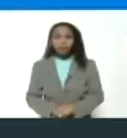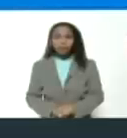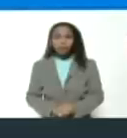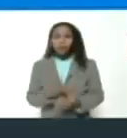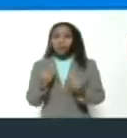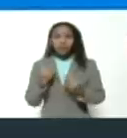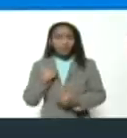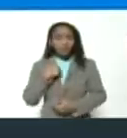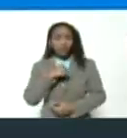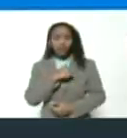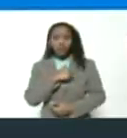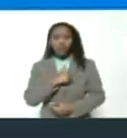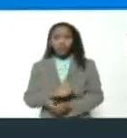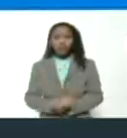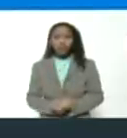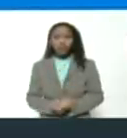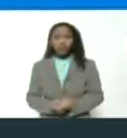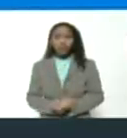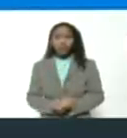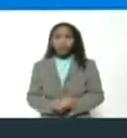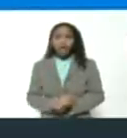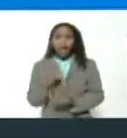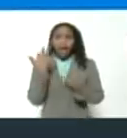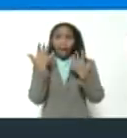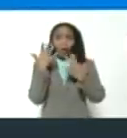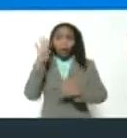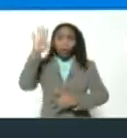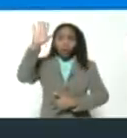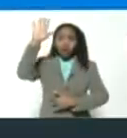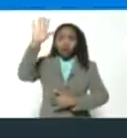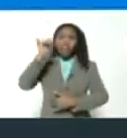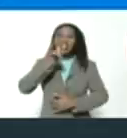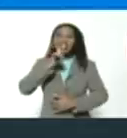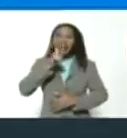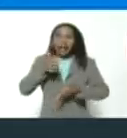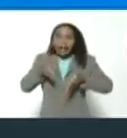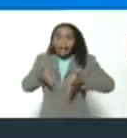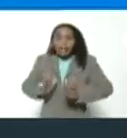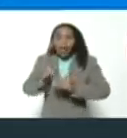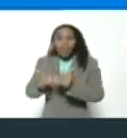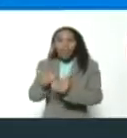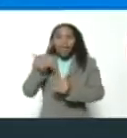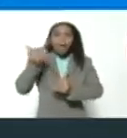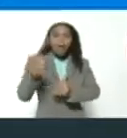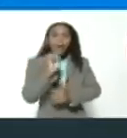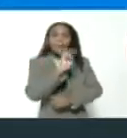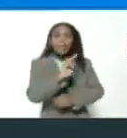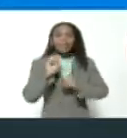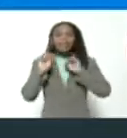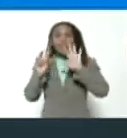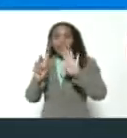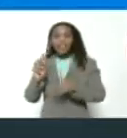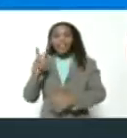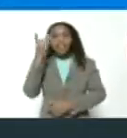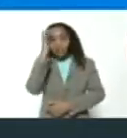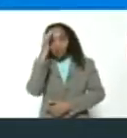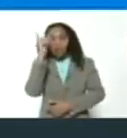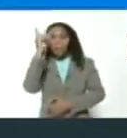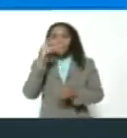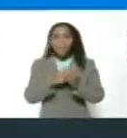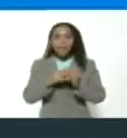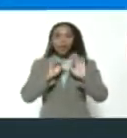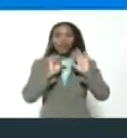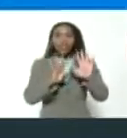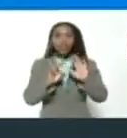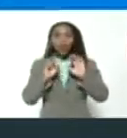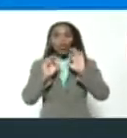Muchos de nosotros. Levanten la mano los que nacieron después del 27 de febrero de